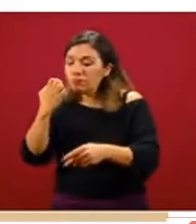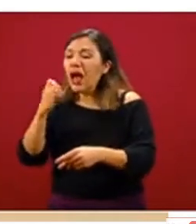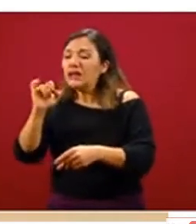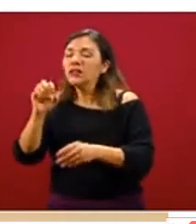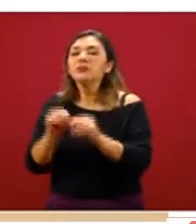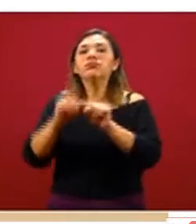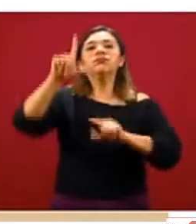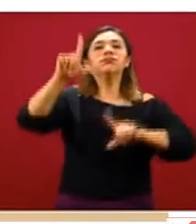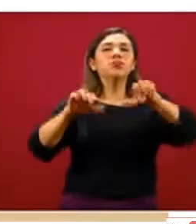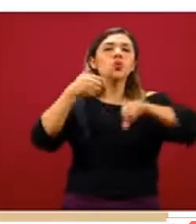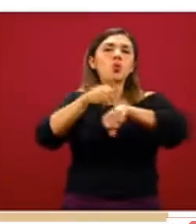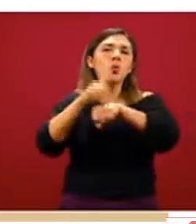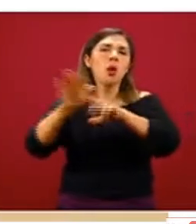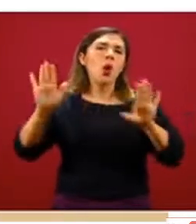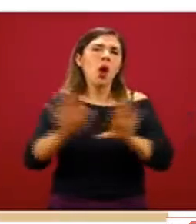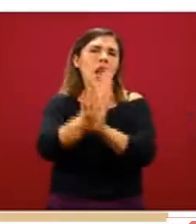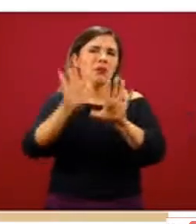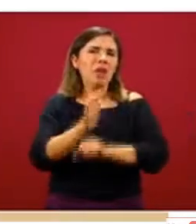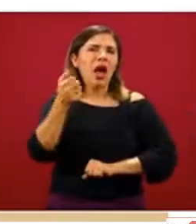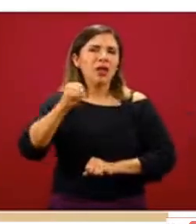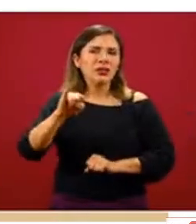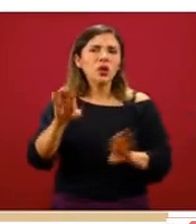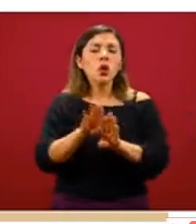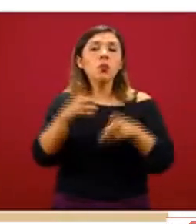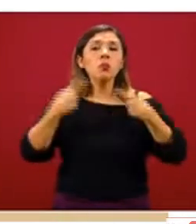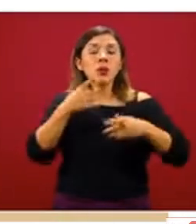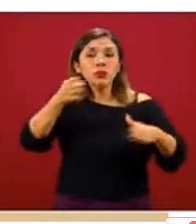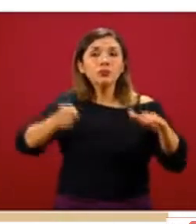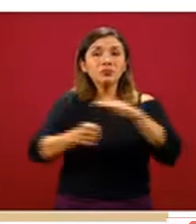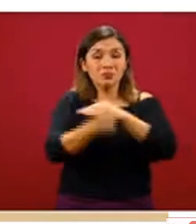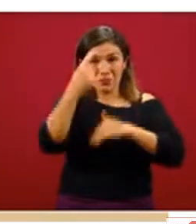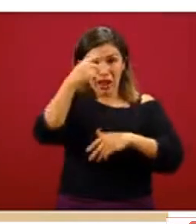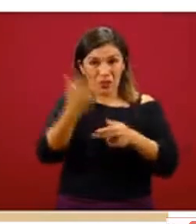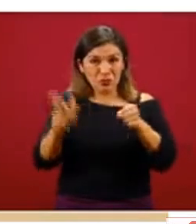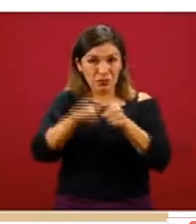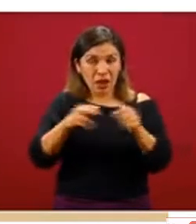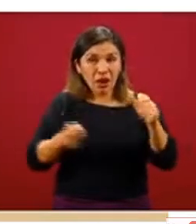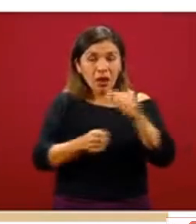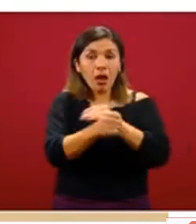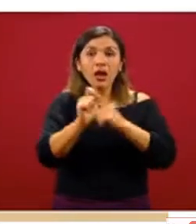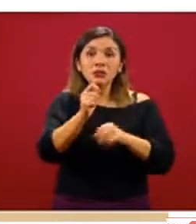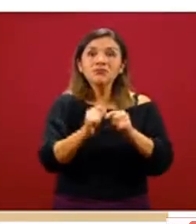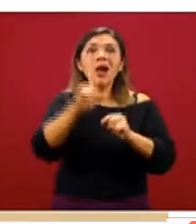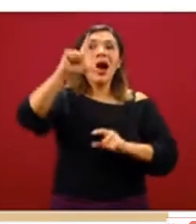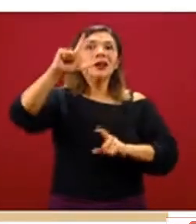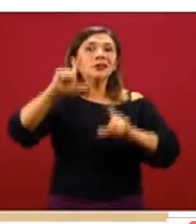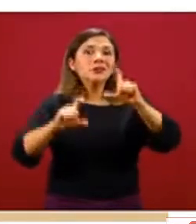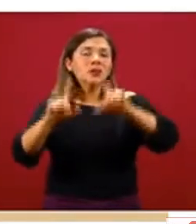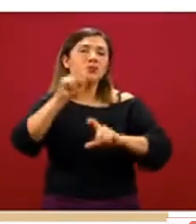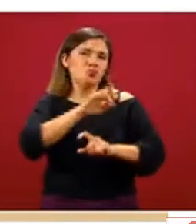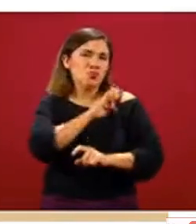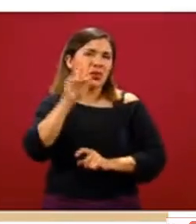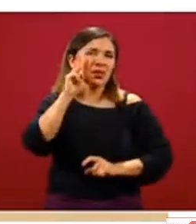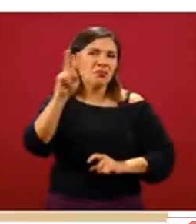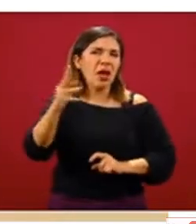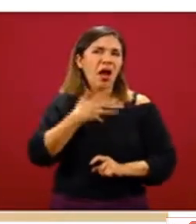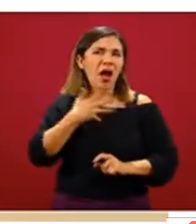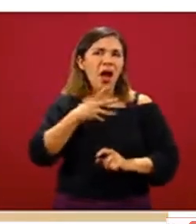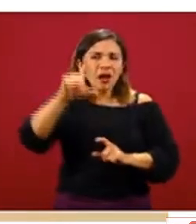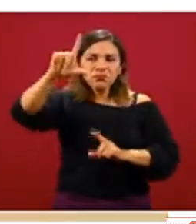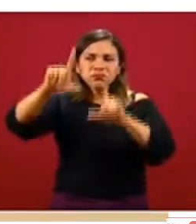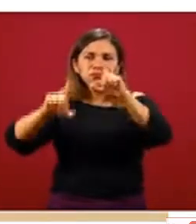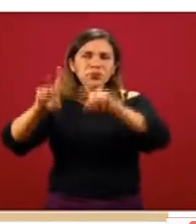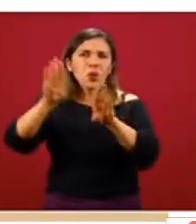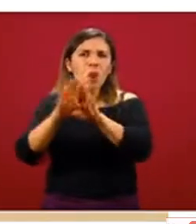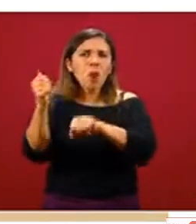se ha visto incrementado porque entonces el ingreso de casos sospechosos en los últimos días ha sido mayor, y eso lo podemos ver también en la